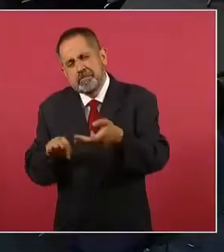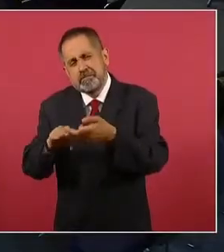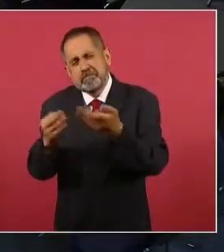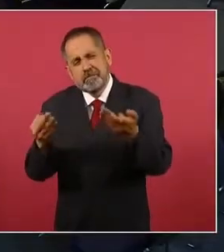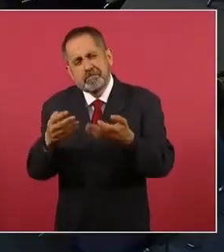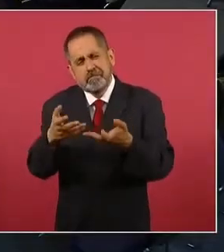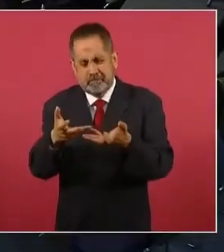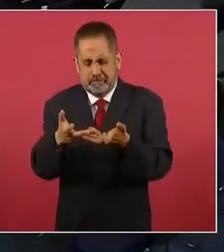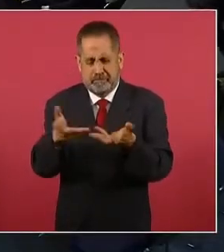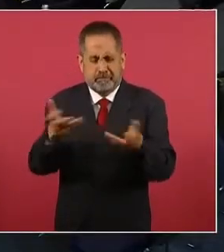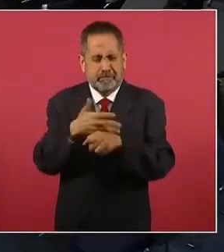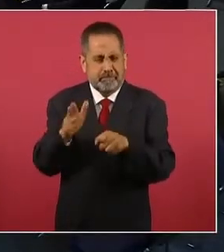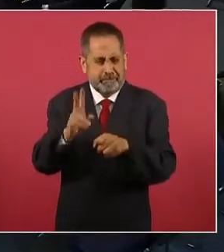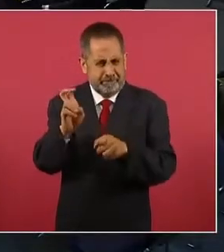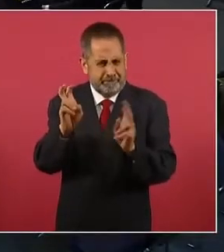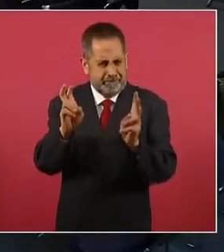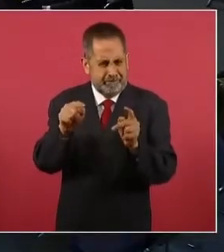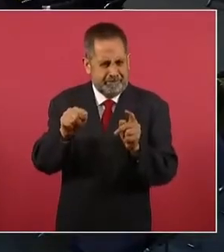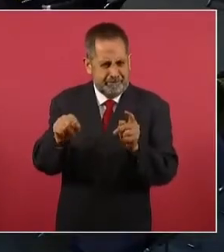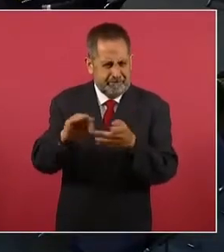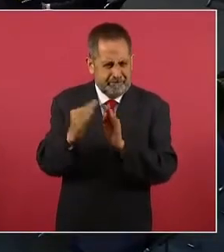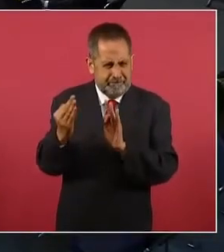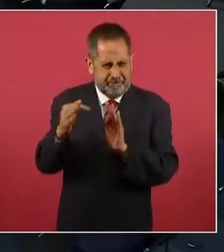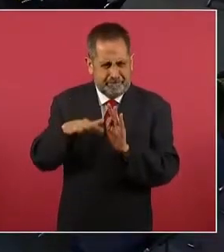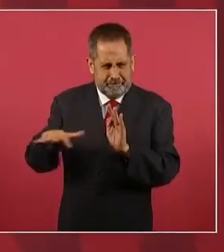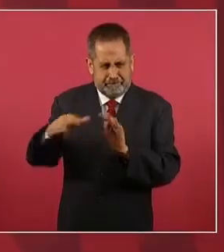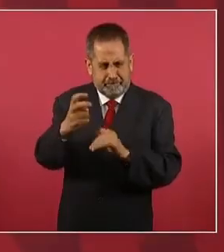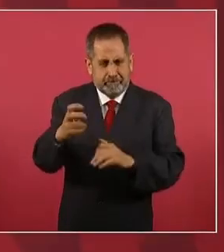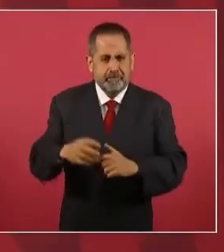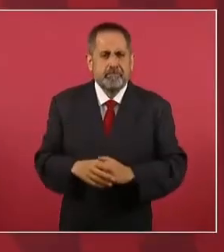Blanca, por ahí. Sí.